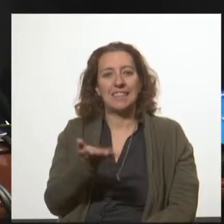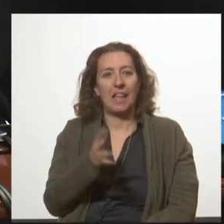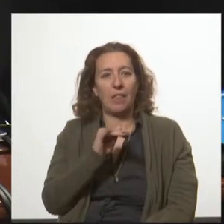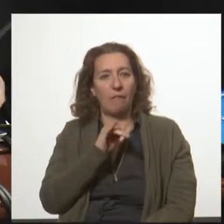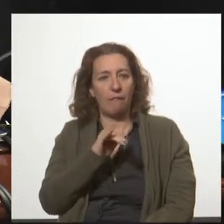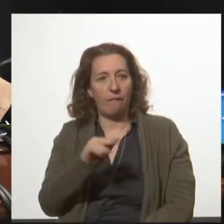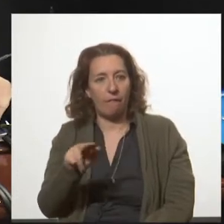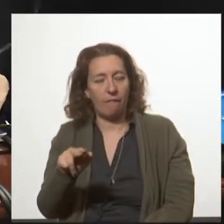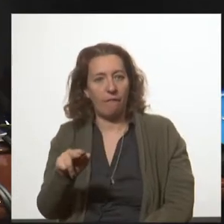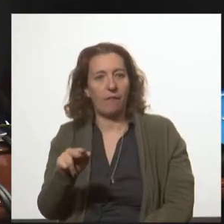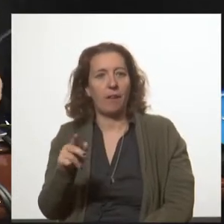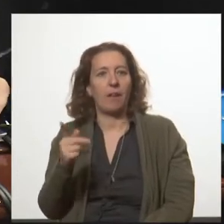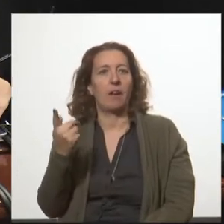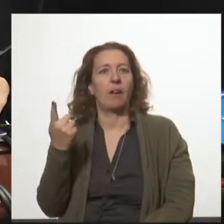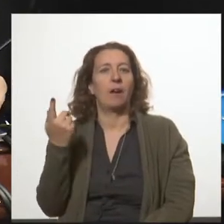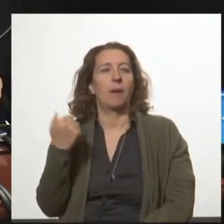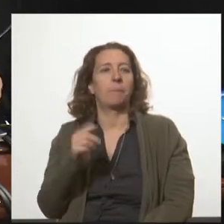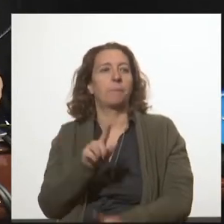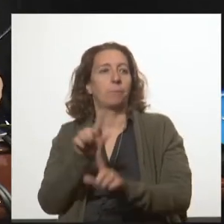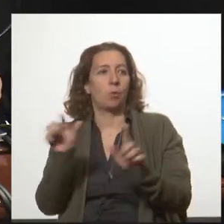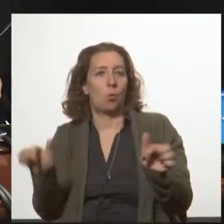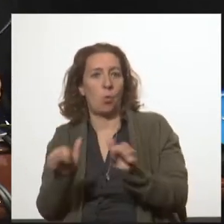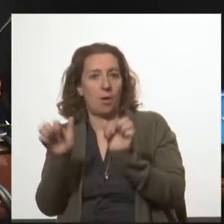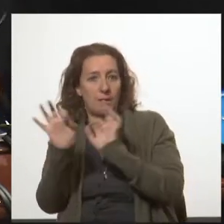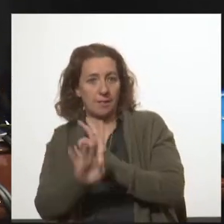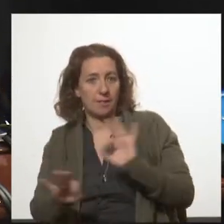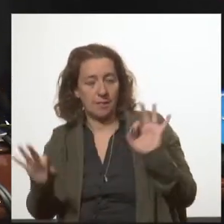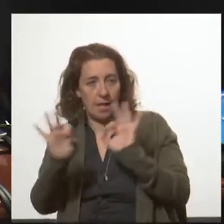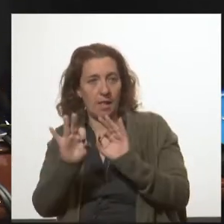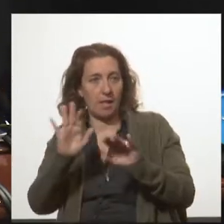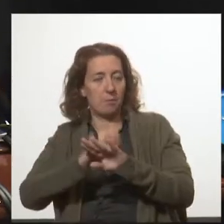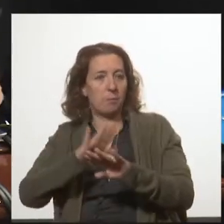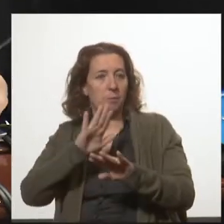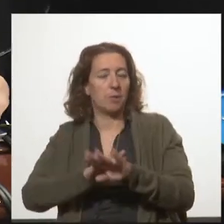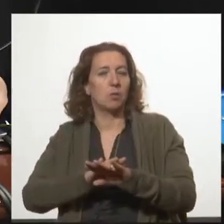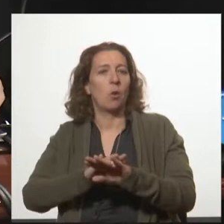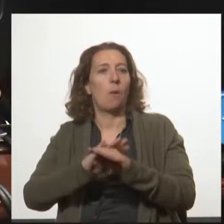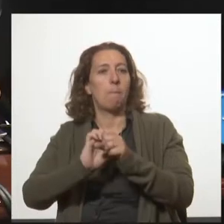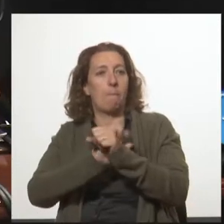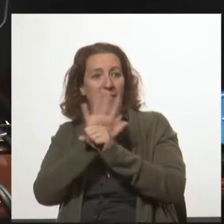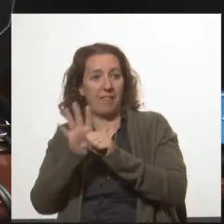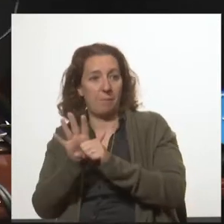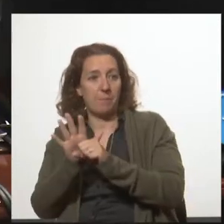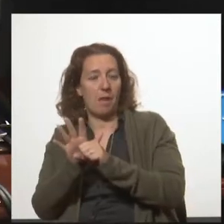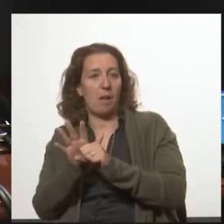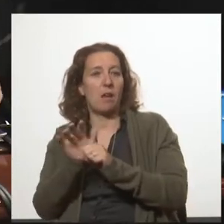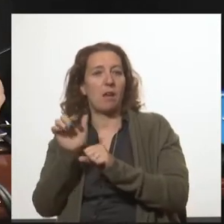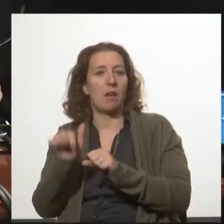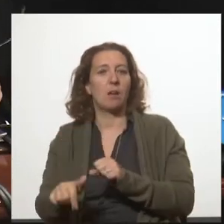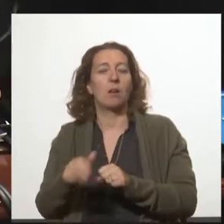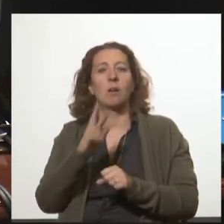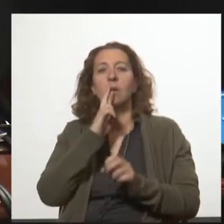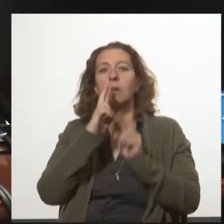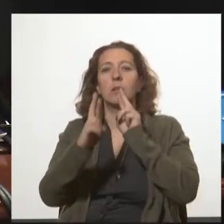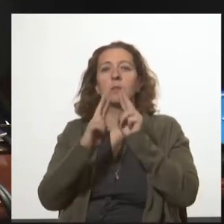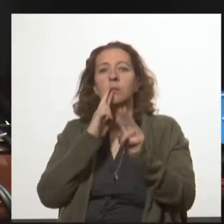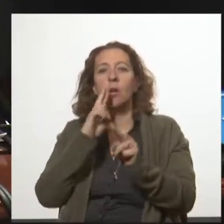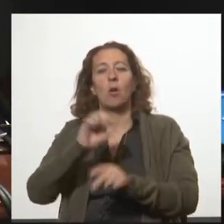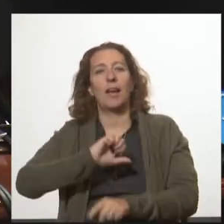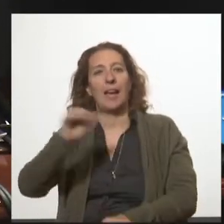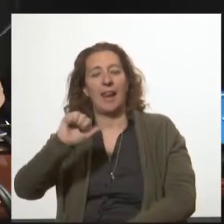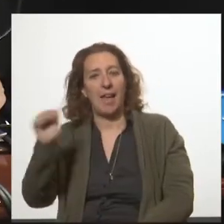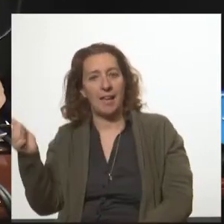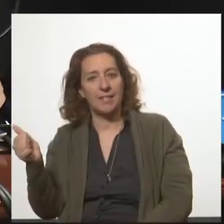aunque no haga nada como pasó durante la pandemia más resultados de las ganancias